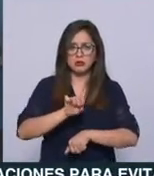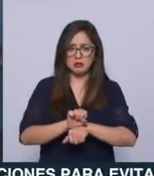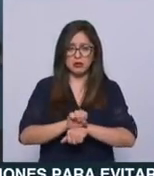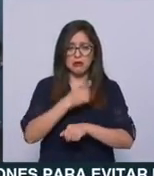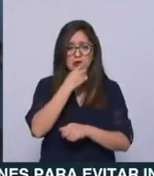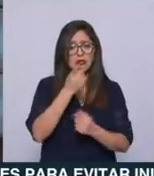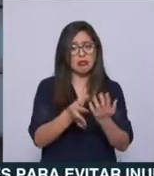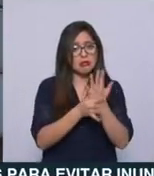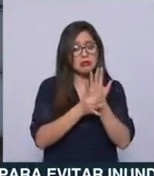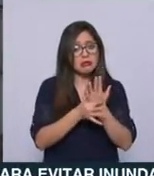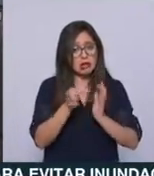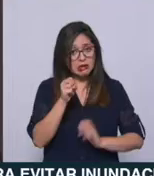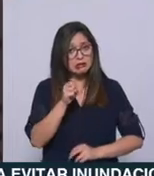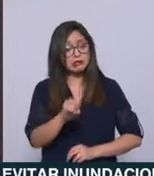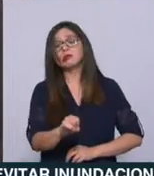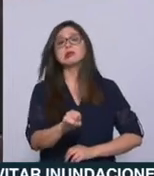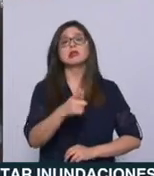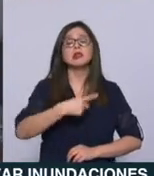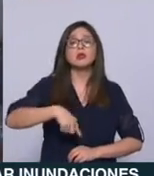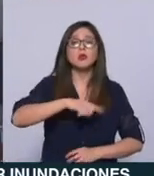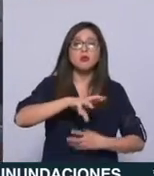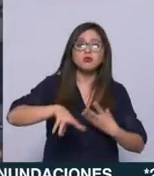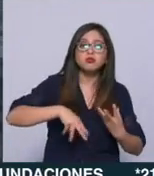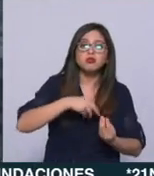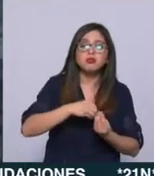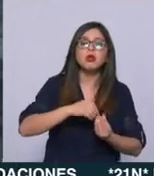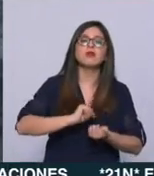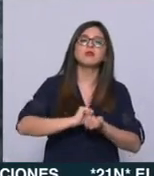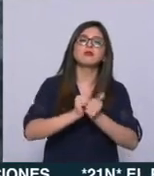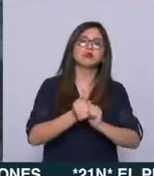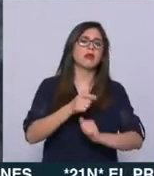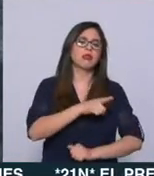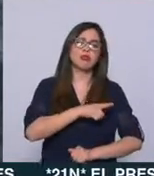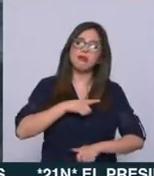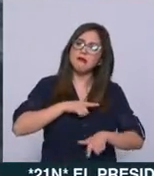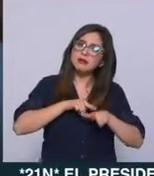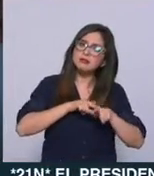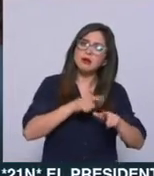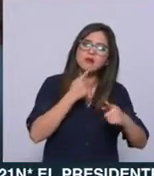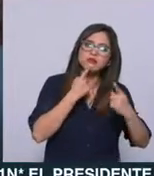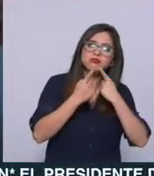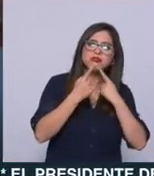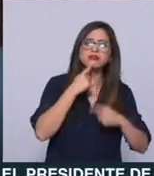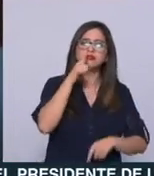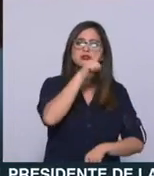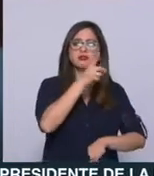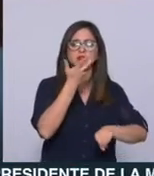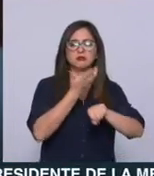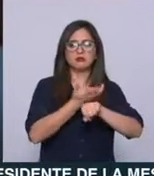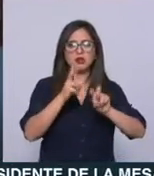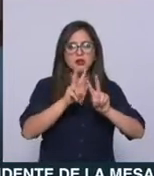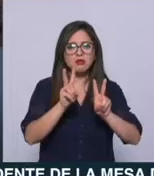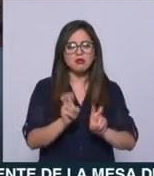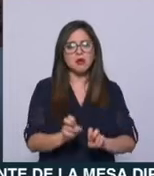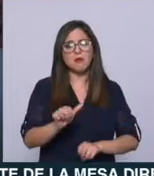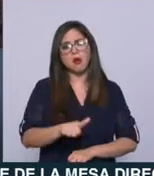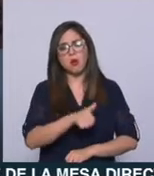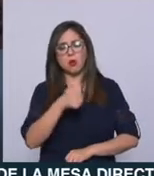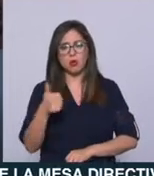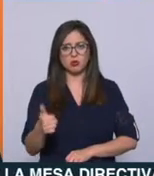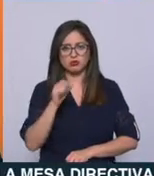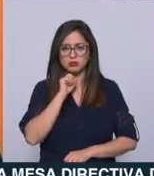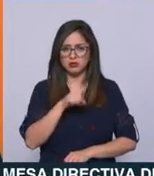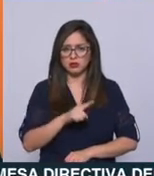que si llega a darse esa circunstancia, va a seguir dialogando y trabajando con la delegación estadounidense sobre ese y otros